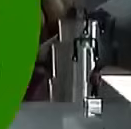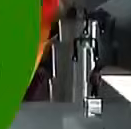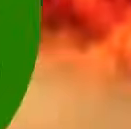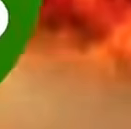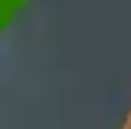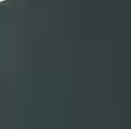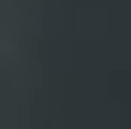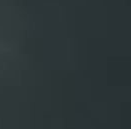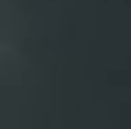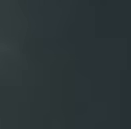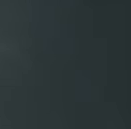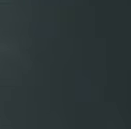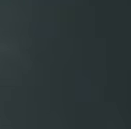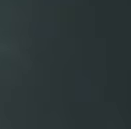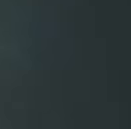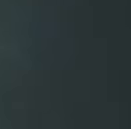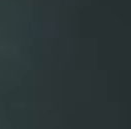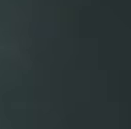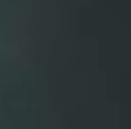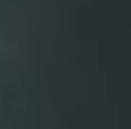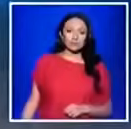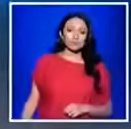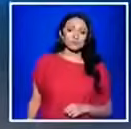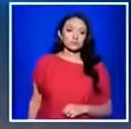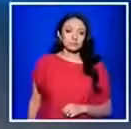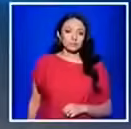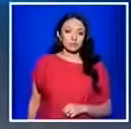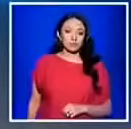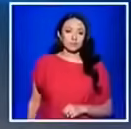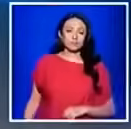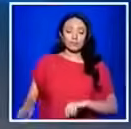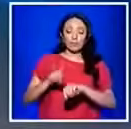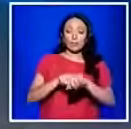Sabor a viernes con Andrea Marín.